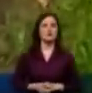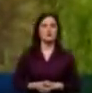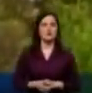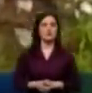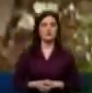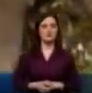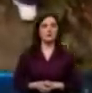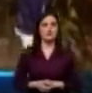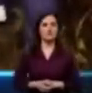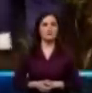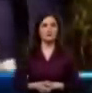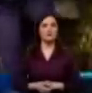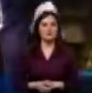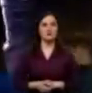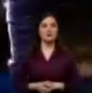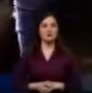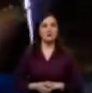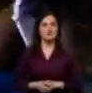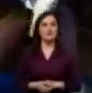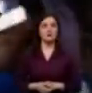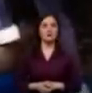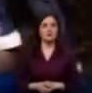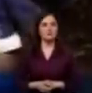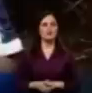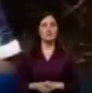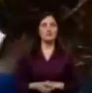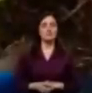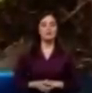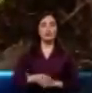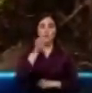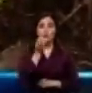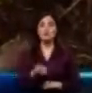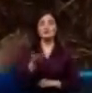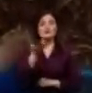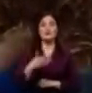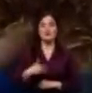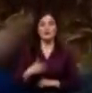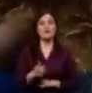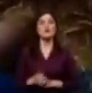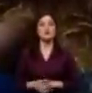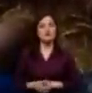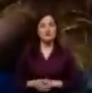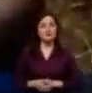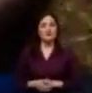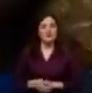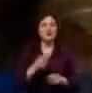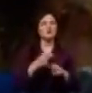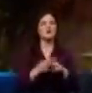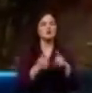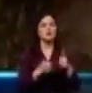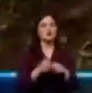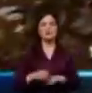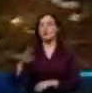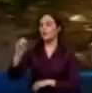como ustedes pueden observar. Pero también acá vemos a otras vecinas. Buenos días, Bessy, ¿cómo está? Buenos días. ¿Cuál es su nombre?